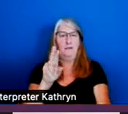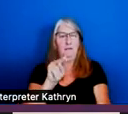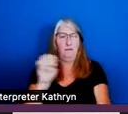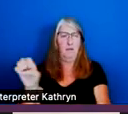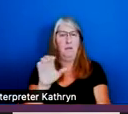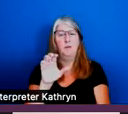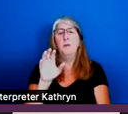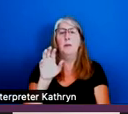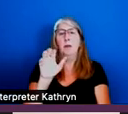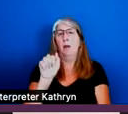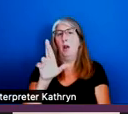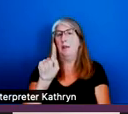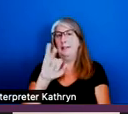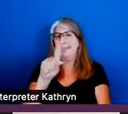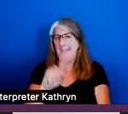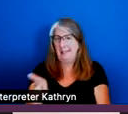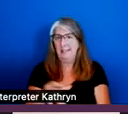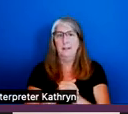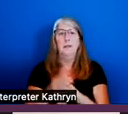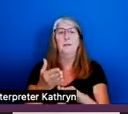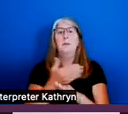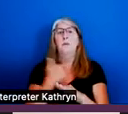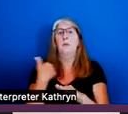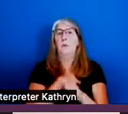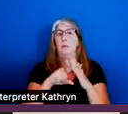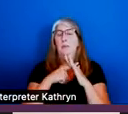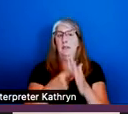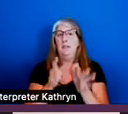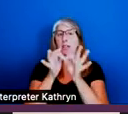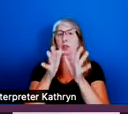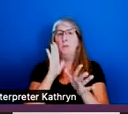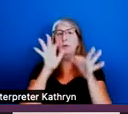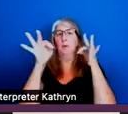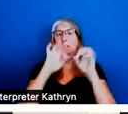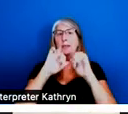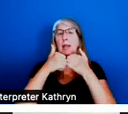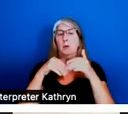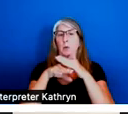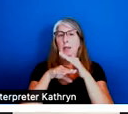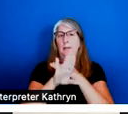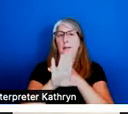we begin, the interpreters will offer instructions on how to access interpretation.